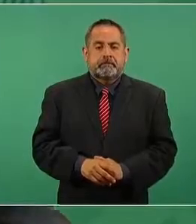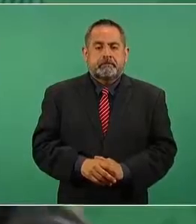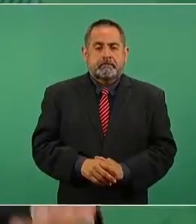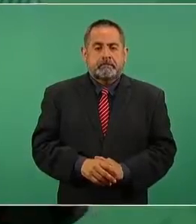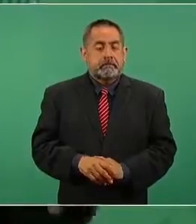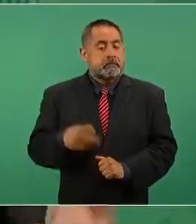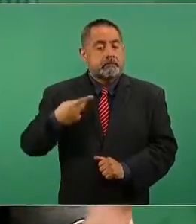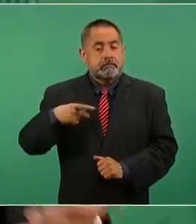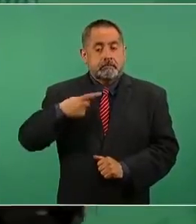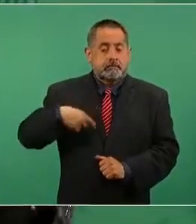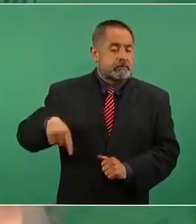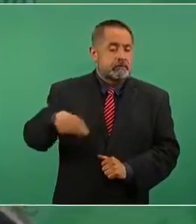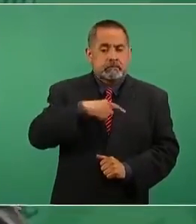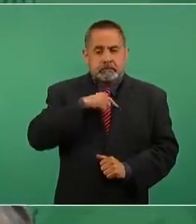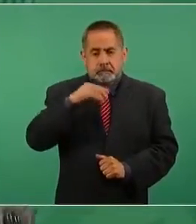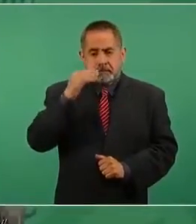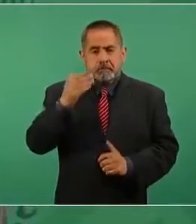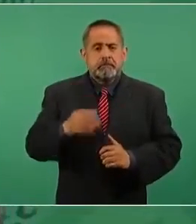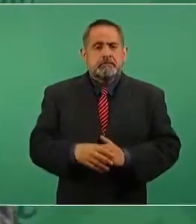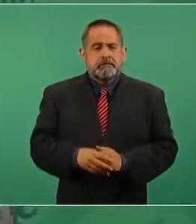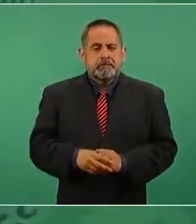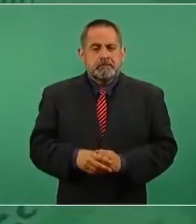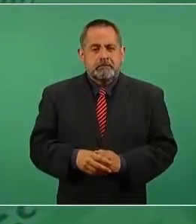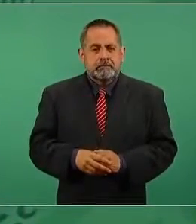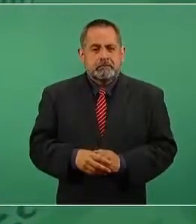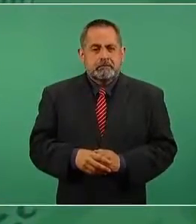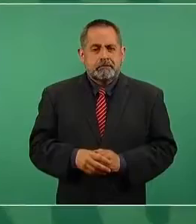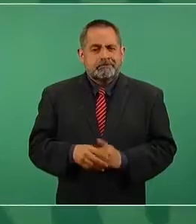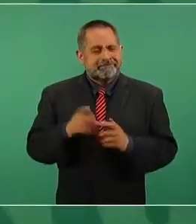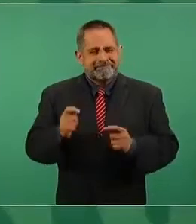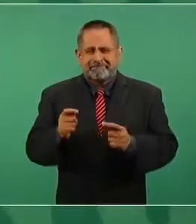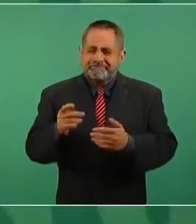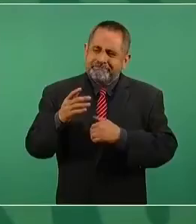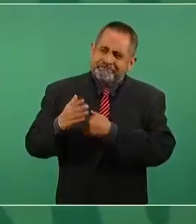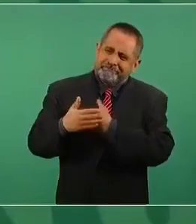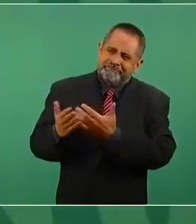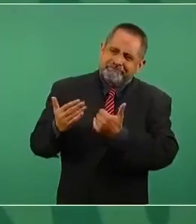Pero la gente no respondió